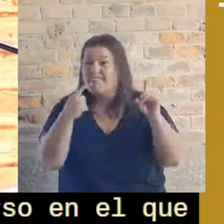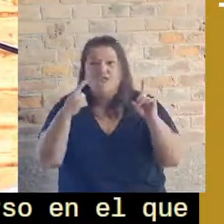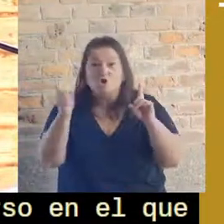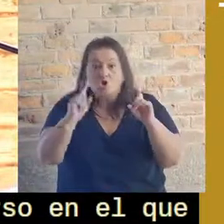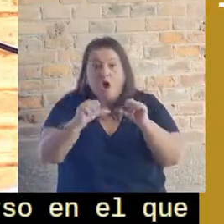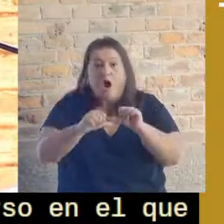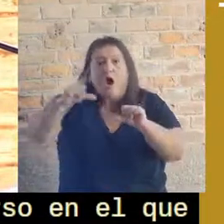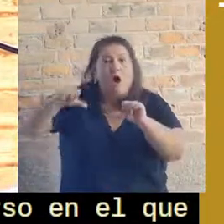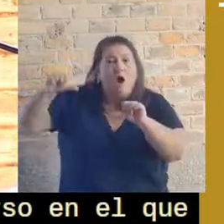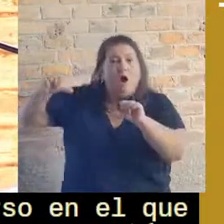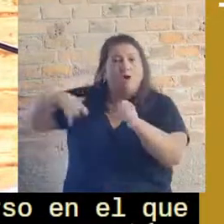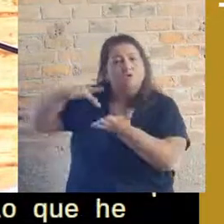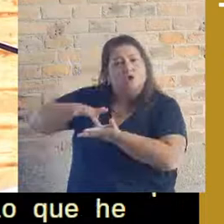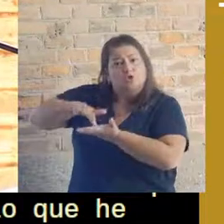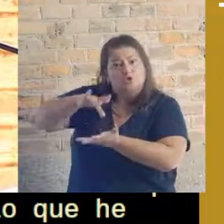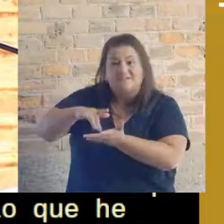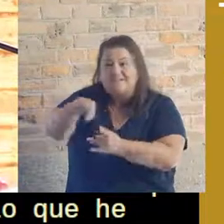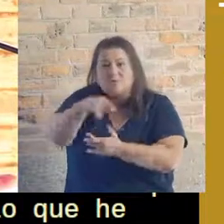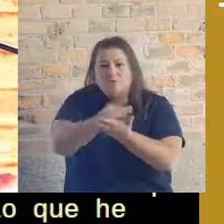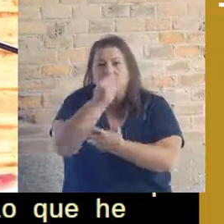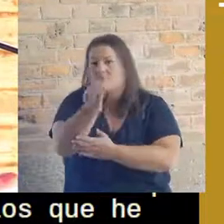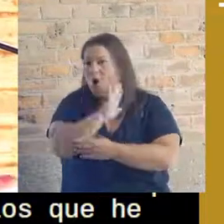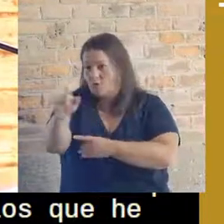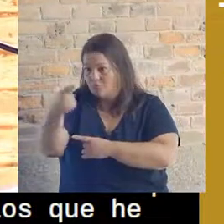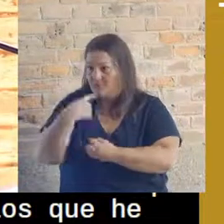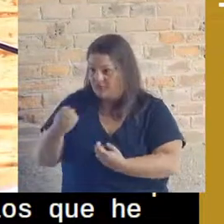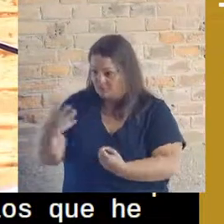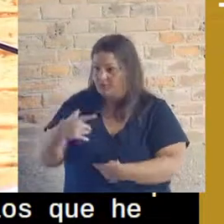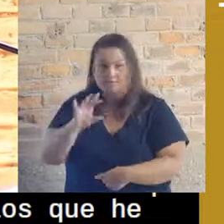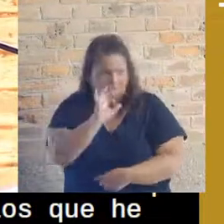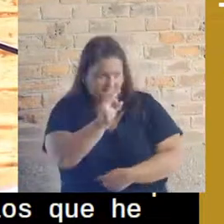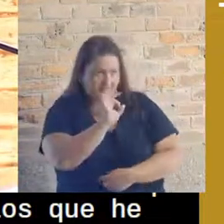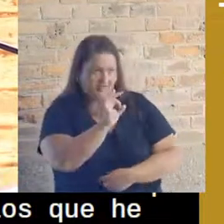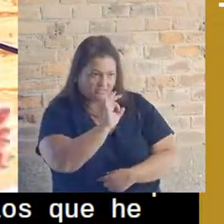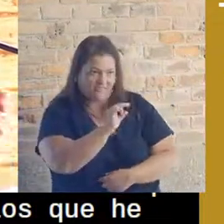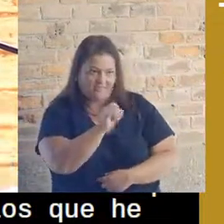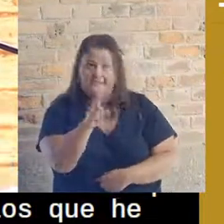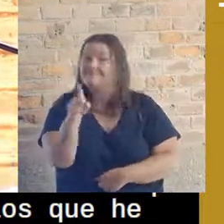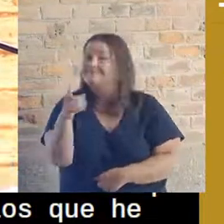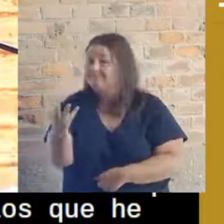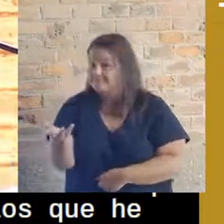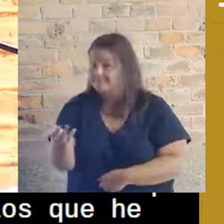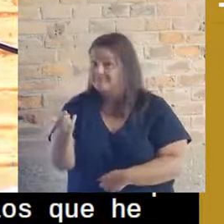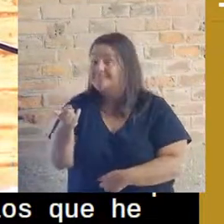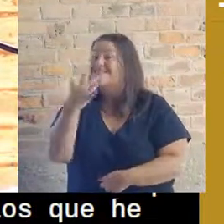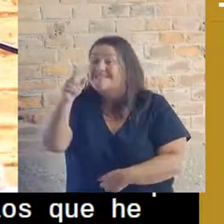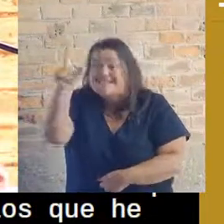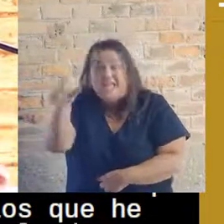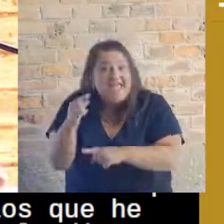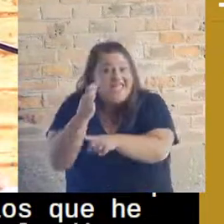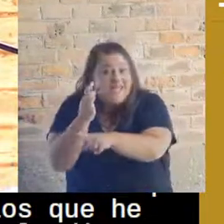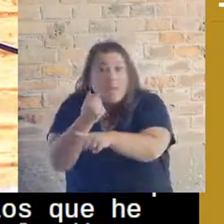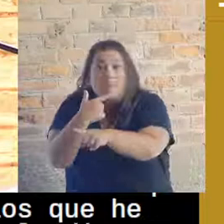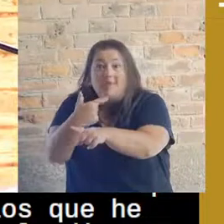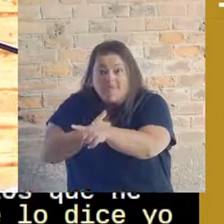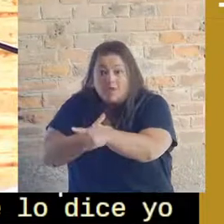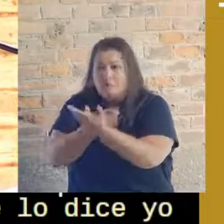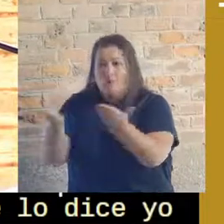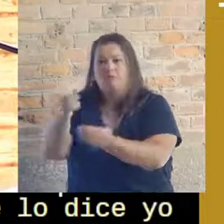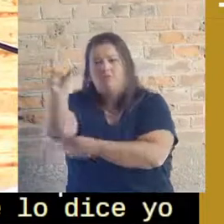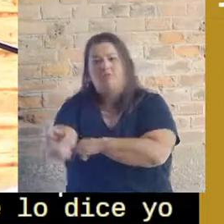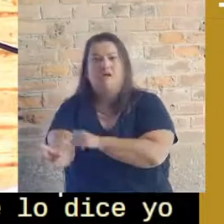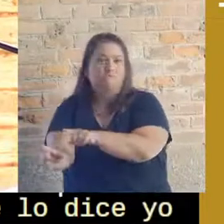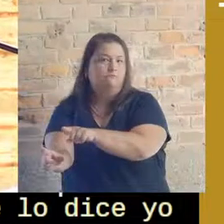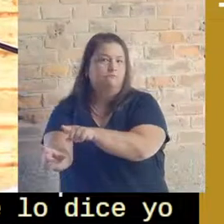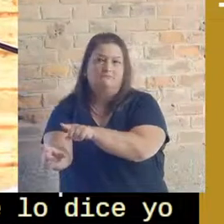los años en los que he estado me lo has dicho Irene Entonces si ella me lo dice yo me fío mucho de Irene